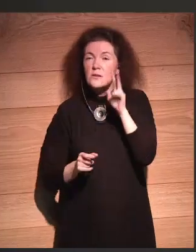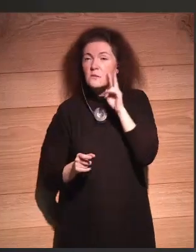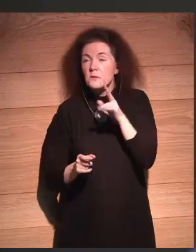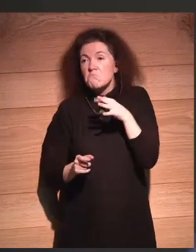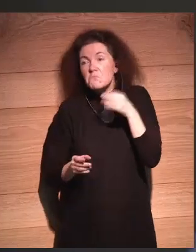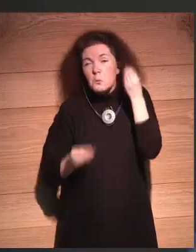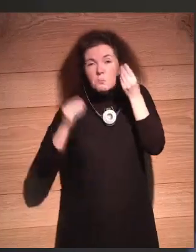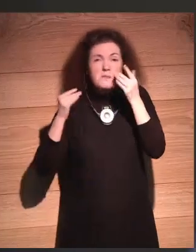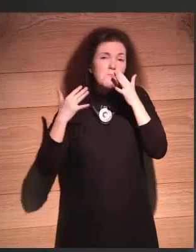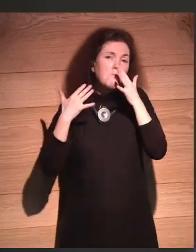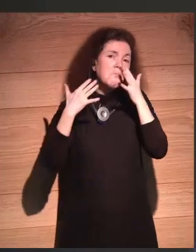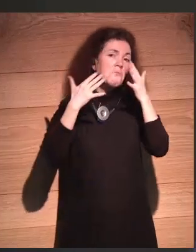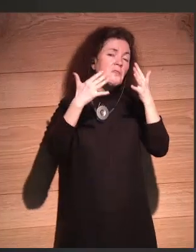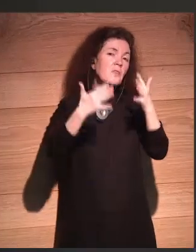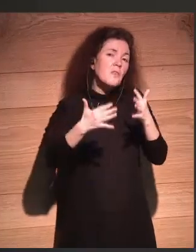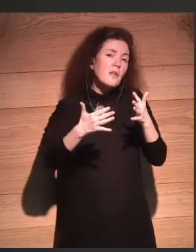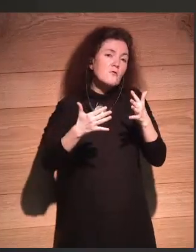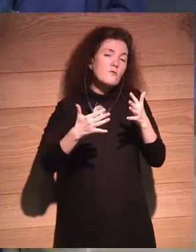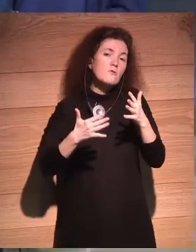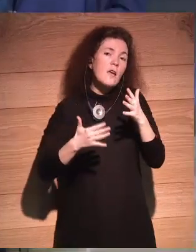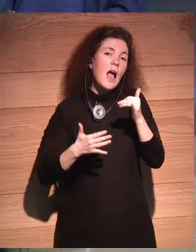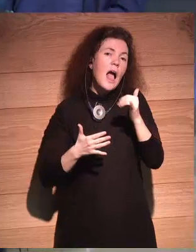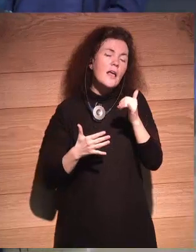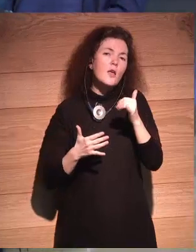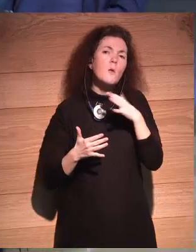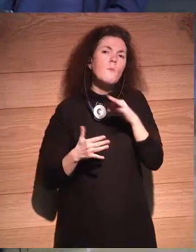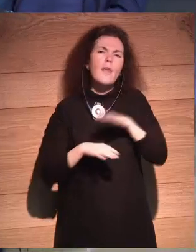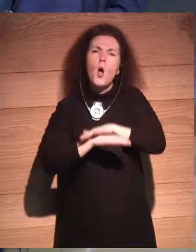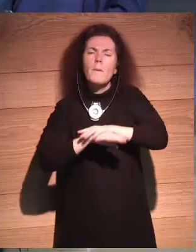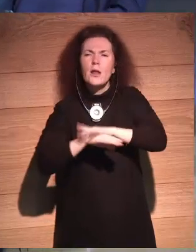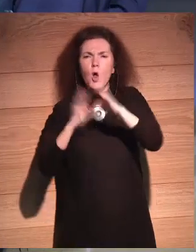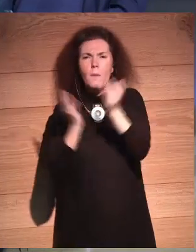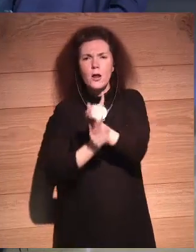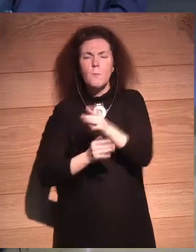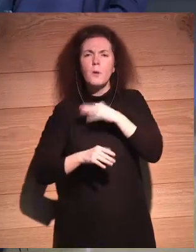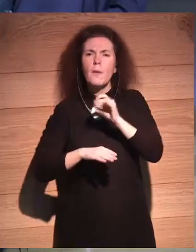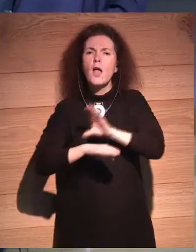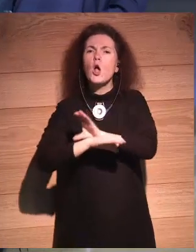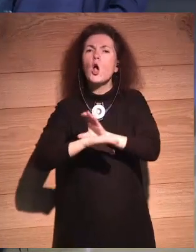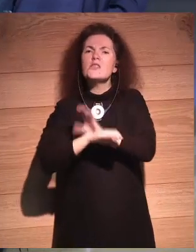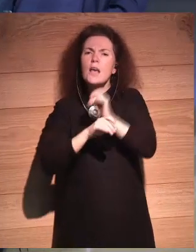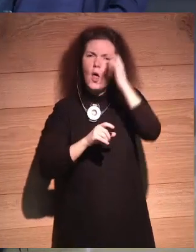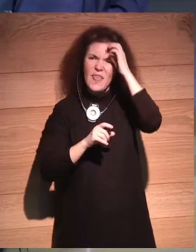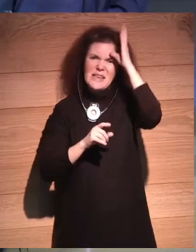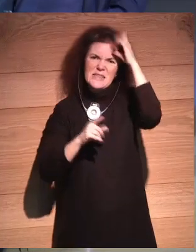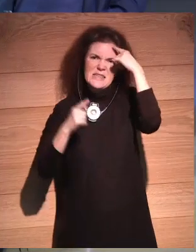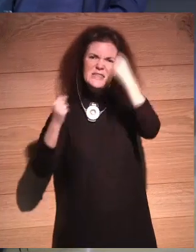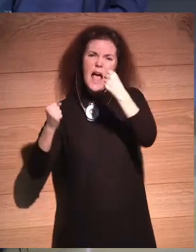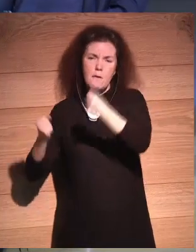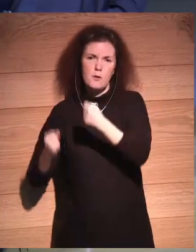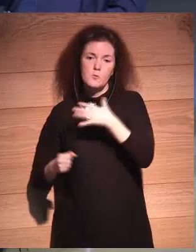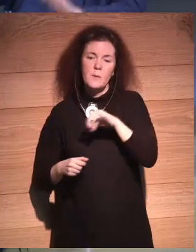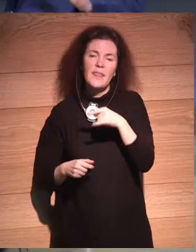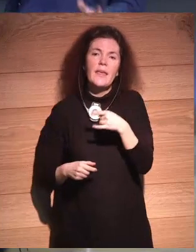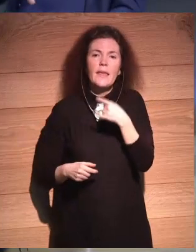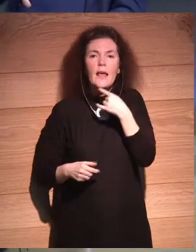creo que en 10 años creo que lo tendremos. No va a ser quizás no un gobierno, pero sí que habrá un consejo de sabios que puedan